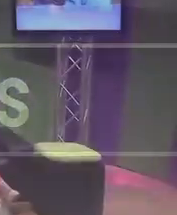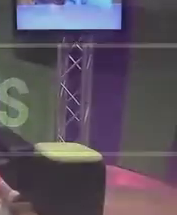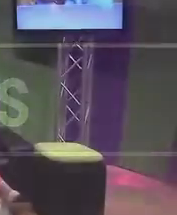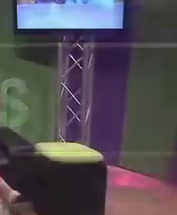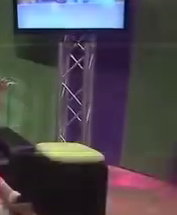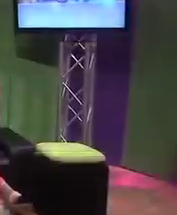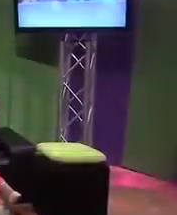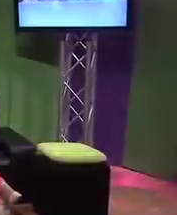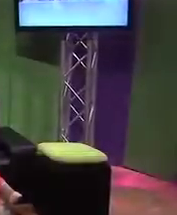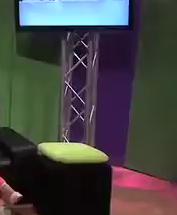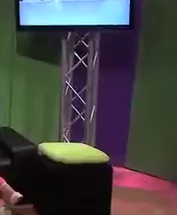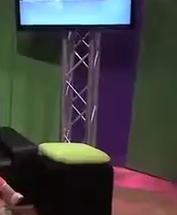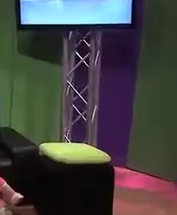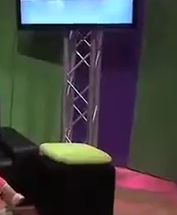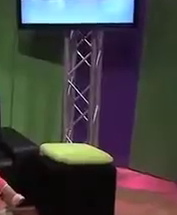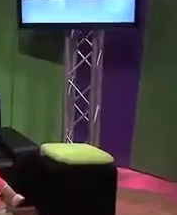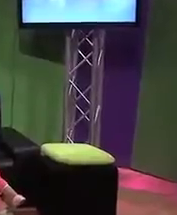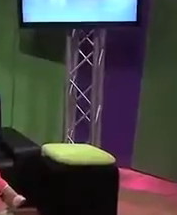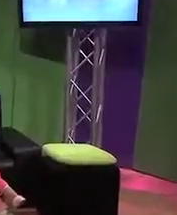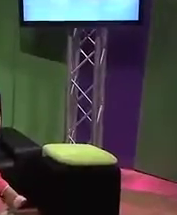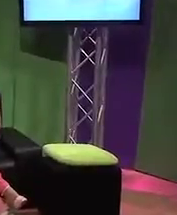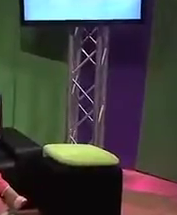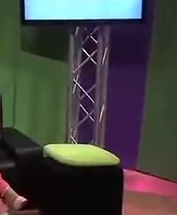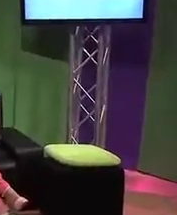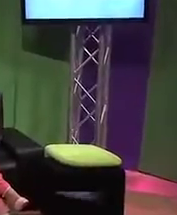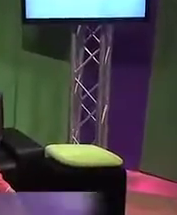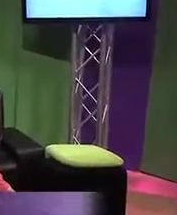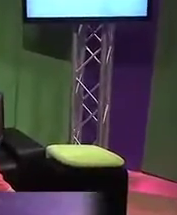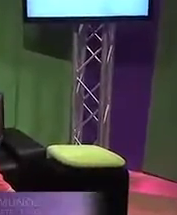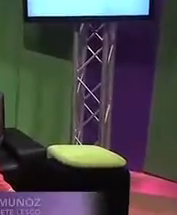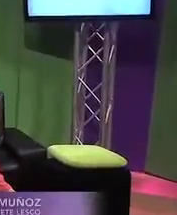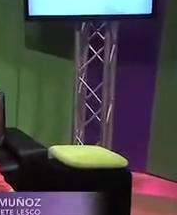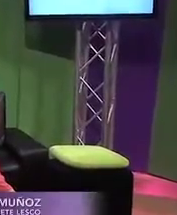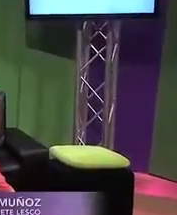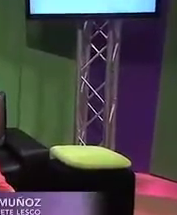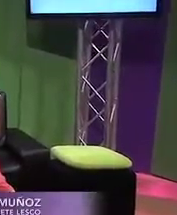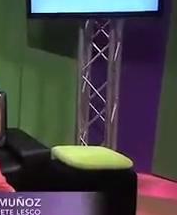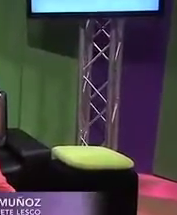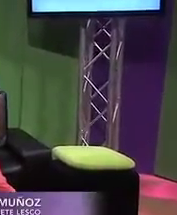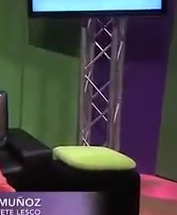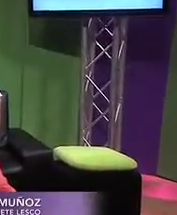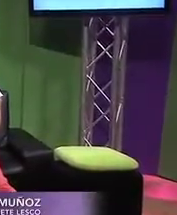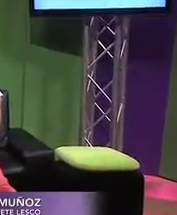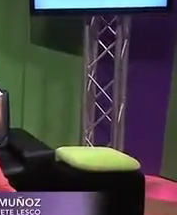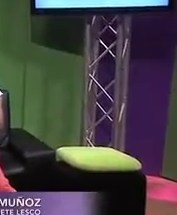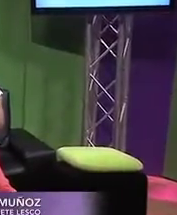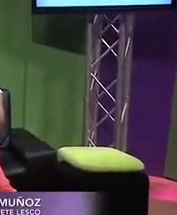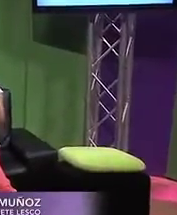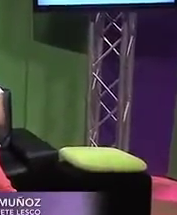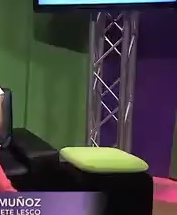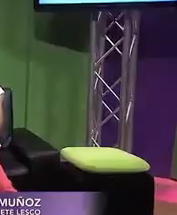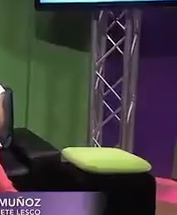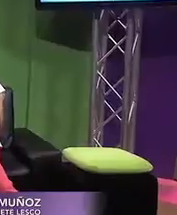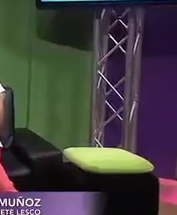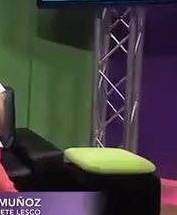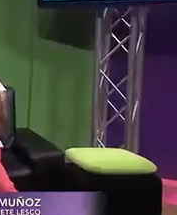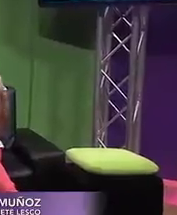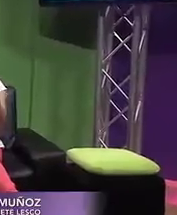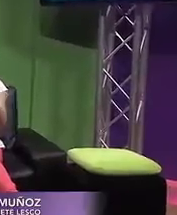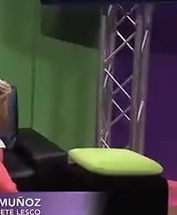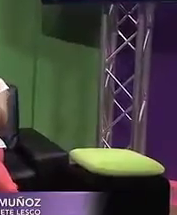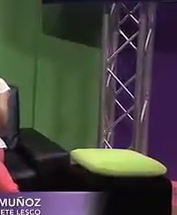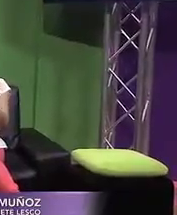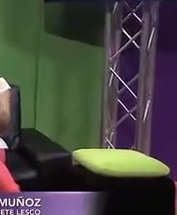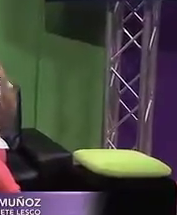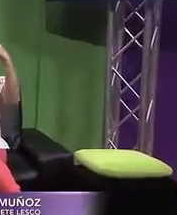¿Qué tal? Le damos la bienvenida a su programa Nexos. Somos el único programa de televisión costarricense que desde hace más de 12 años le lleva hasta